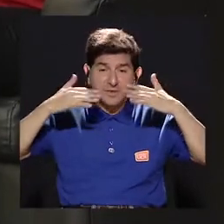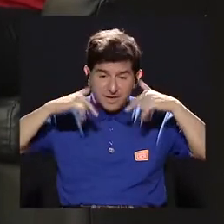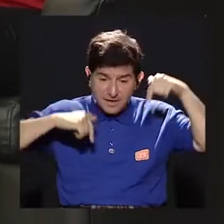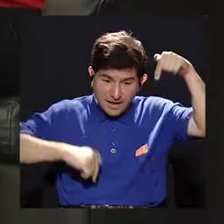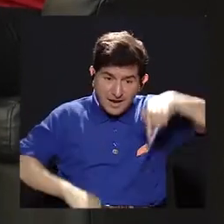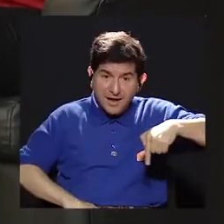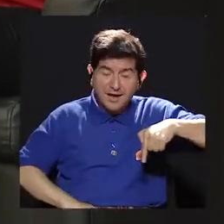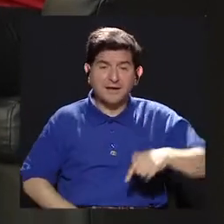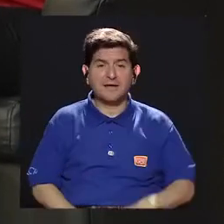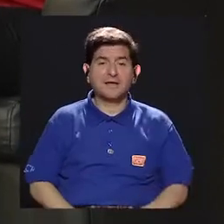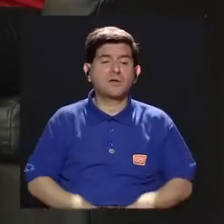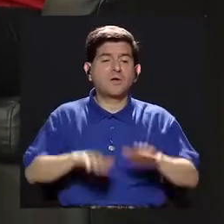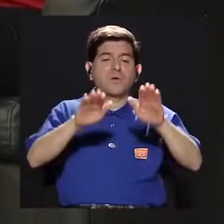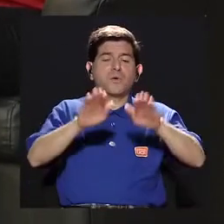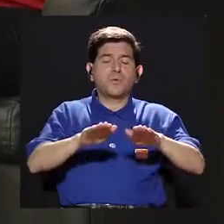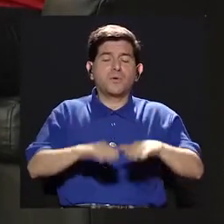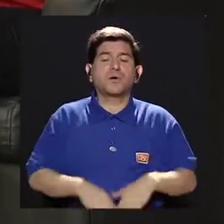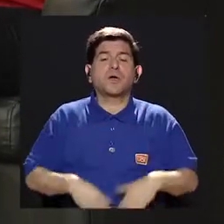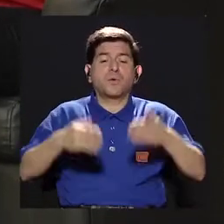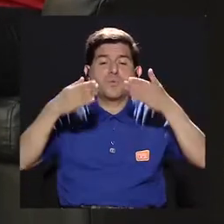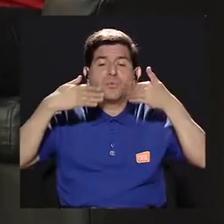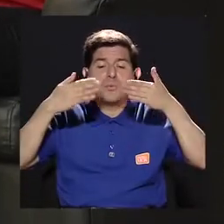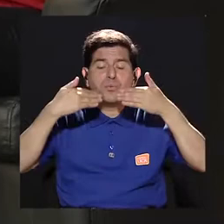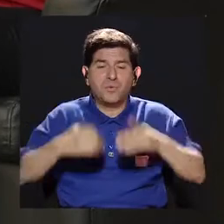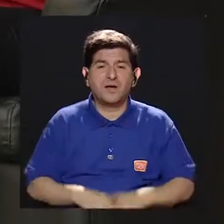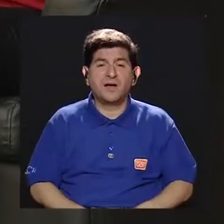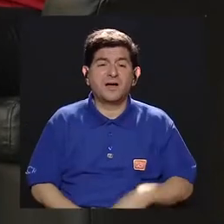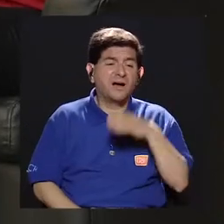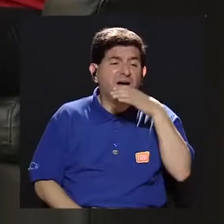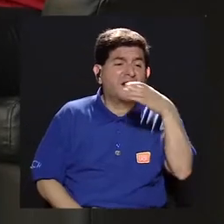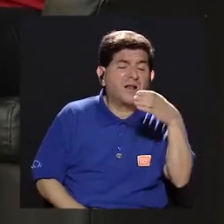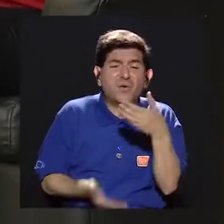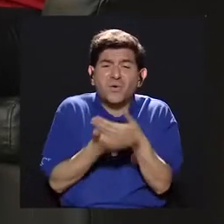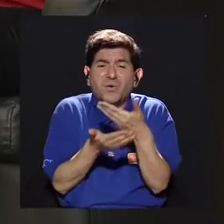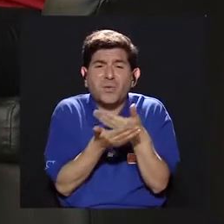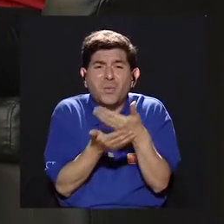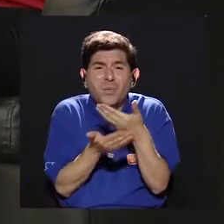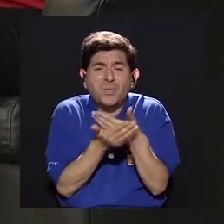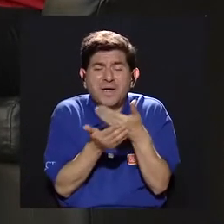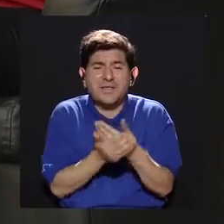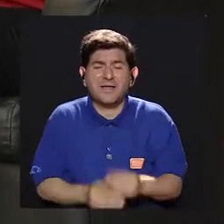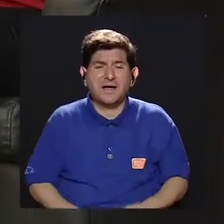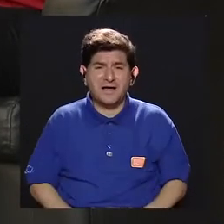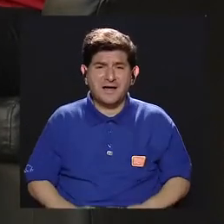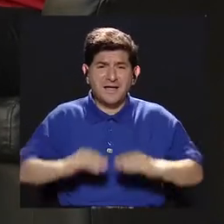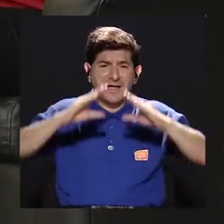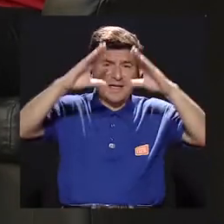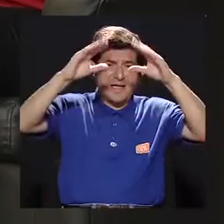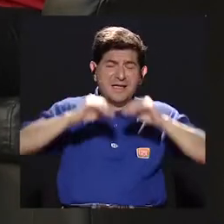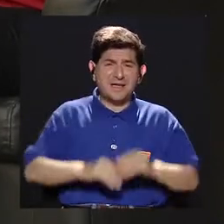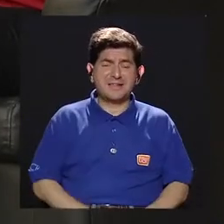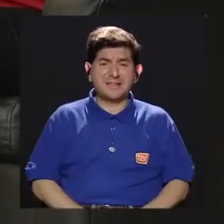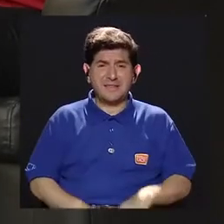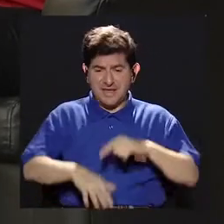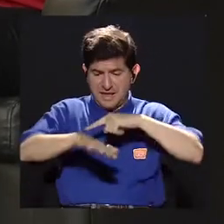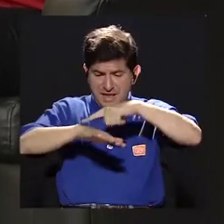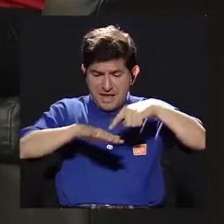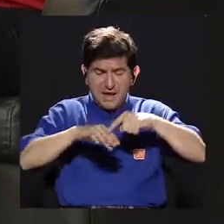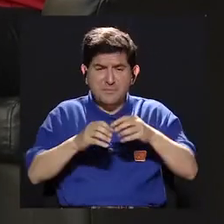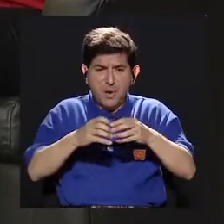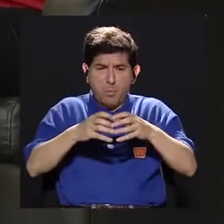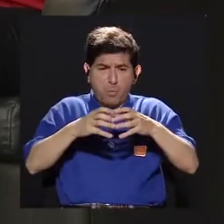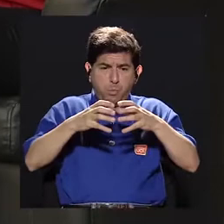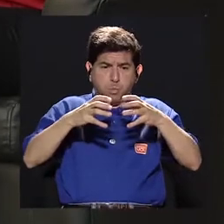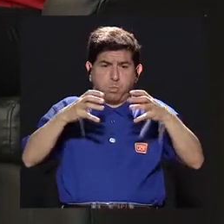tropical, el descansar el pie, el ventilarlo, porque el calor, la humedad hace que durante el día nuestros pies se inflamen